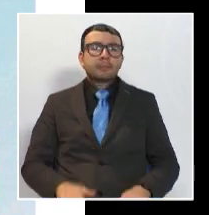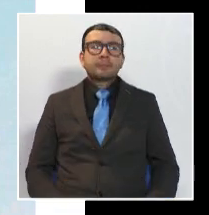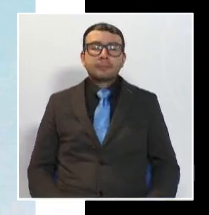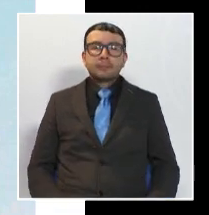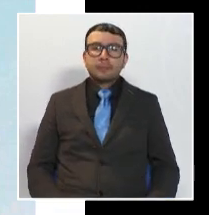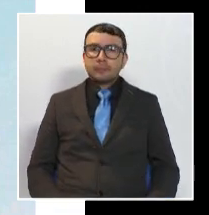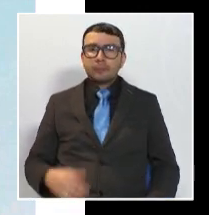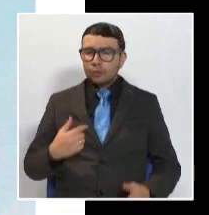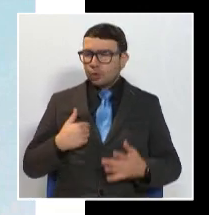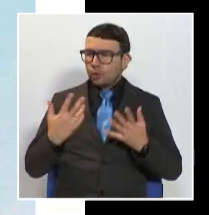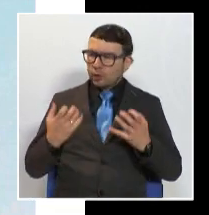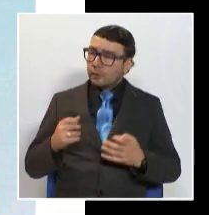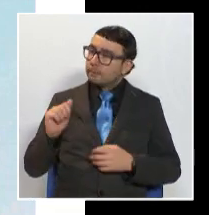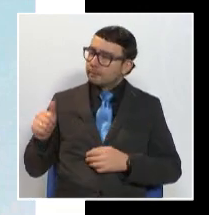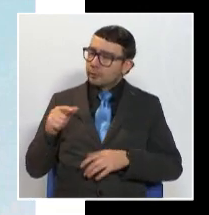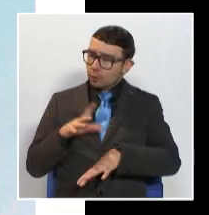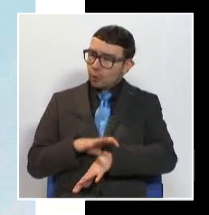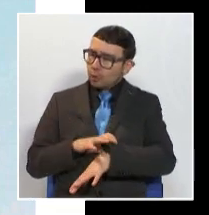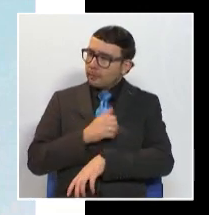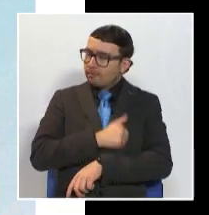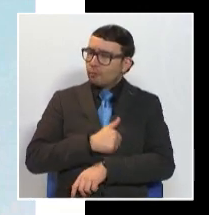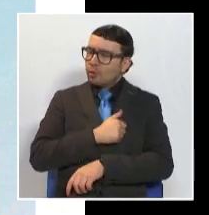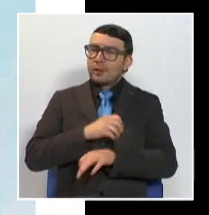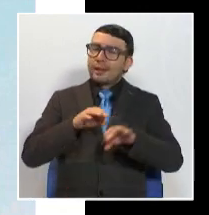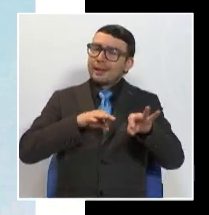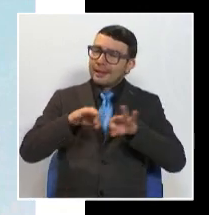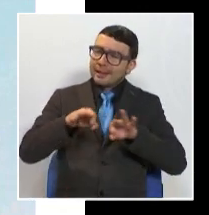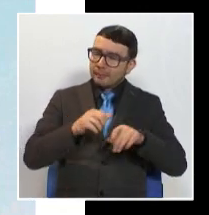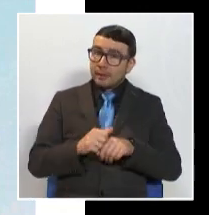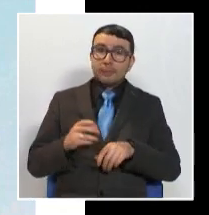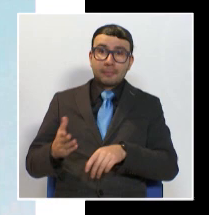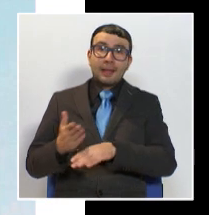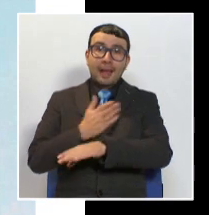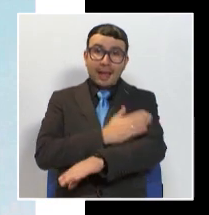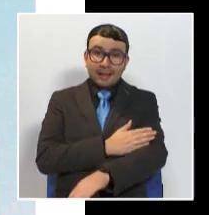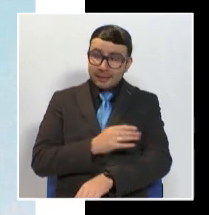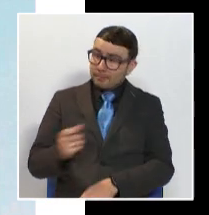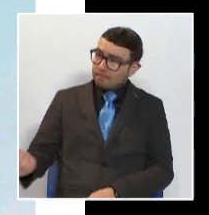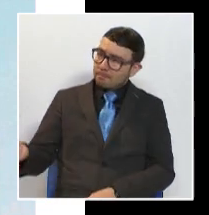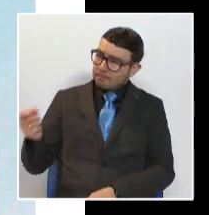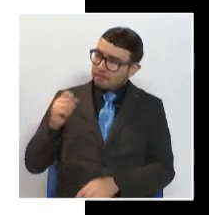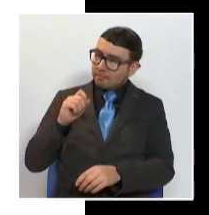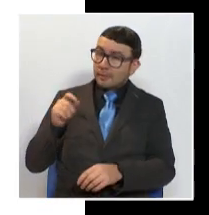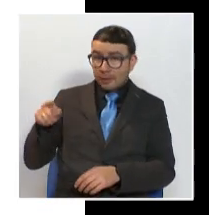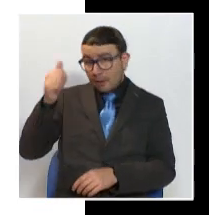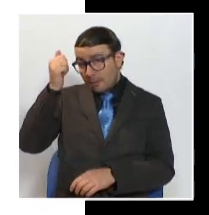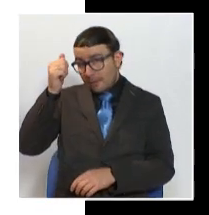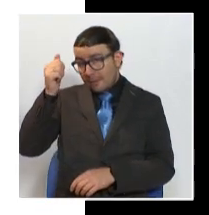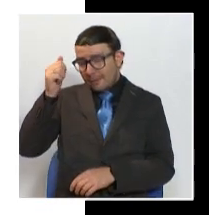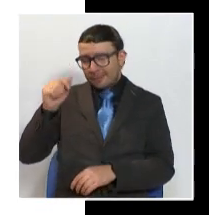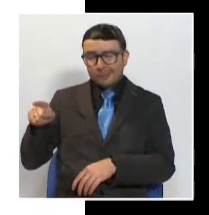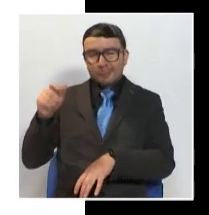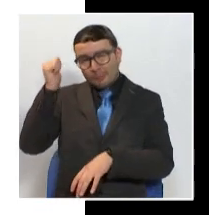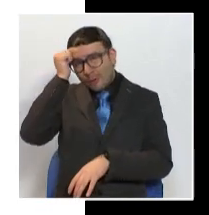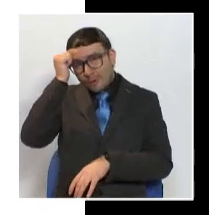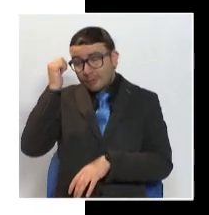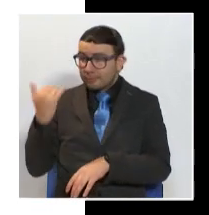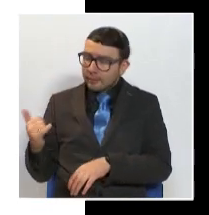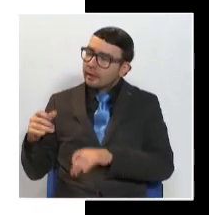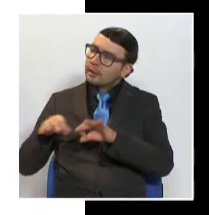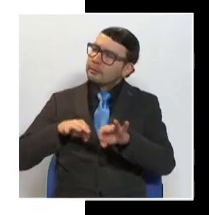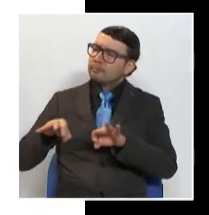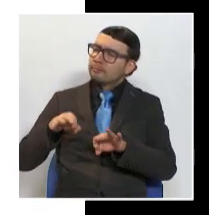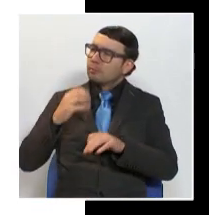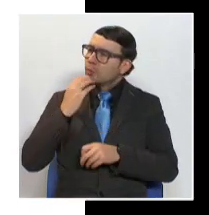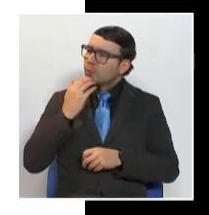que el doctor nos explicara un poco, porque nos lo explicó en clase y me parece importante resaltarlo, esa relación que existe